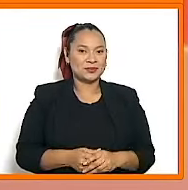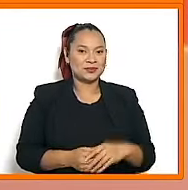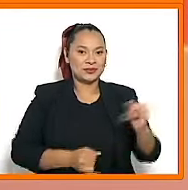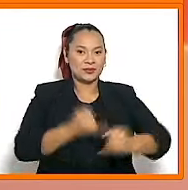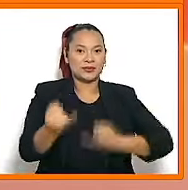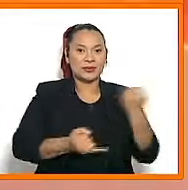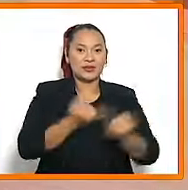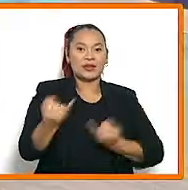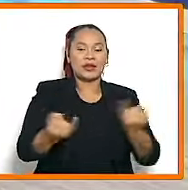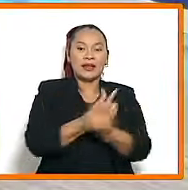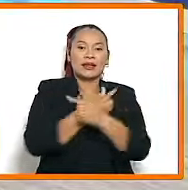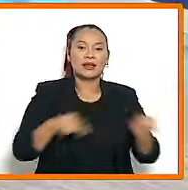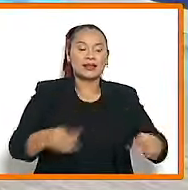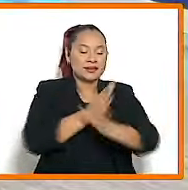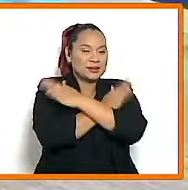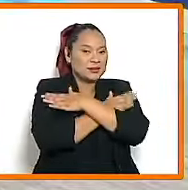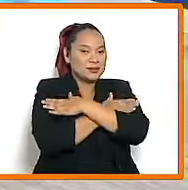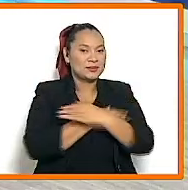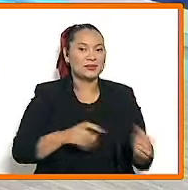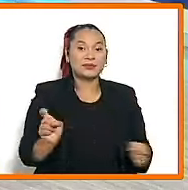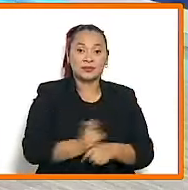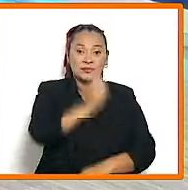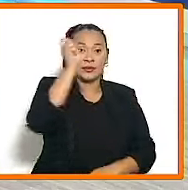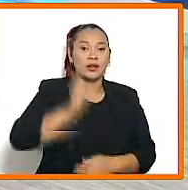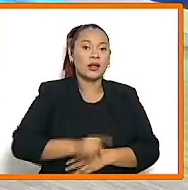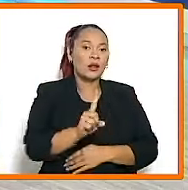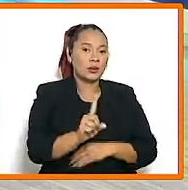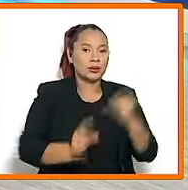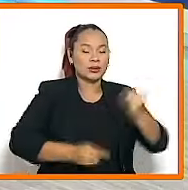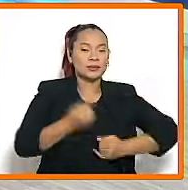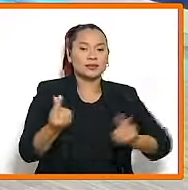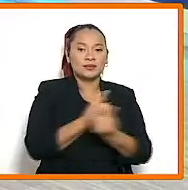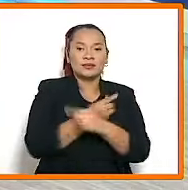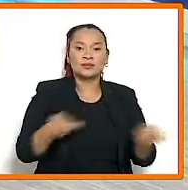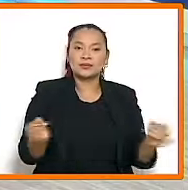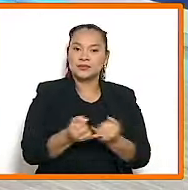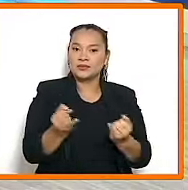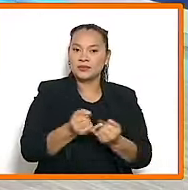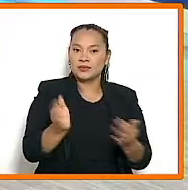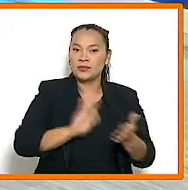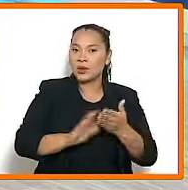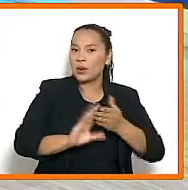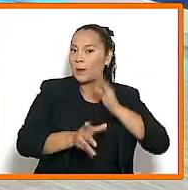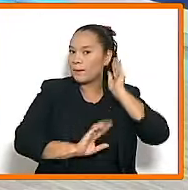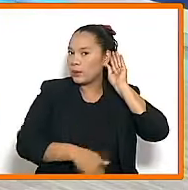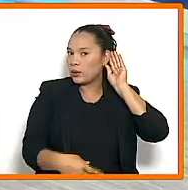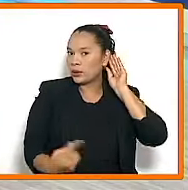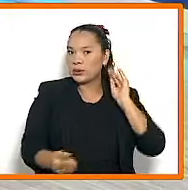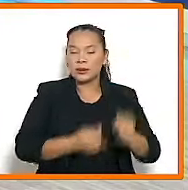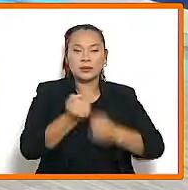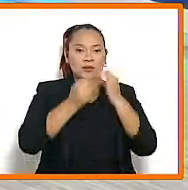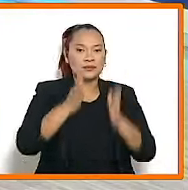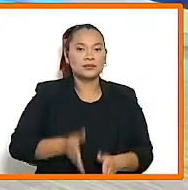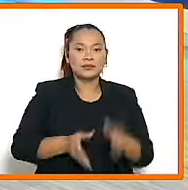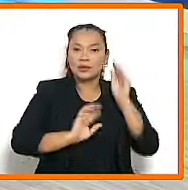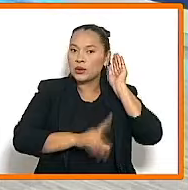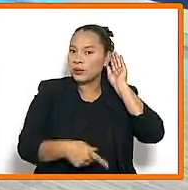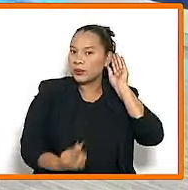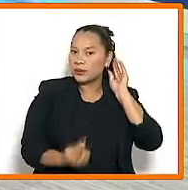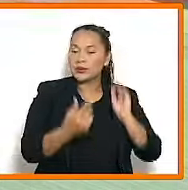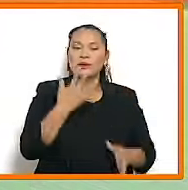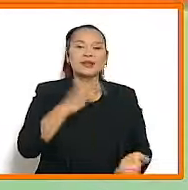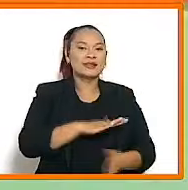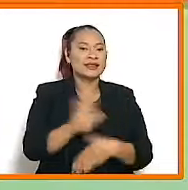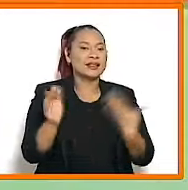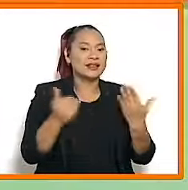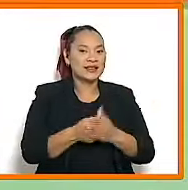jugada gratis. ¡Felicidades! Tienes una jugada gratis equivalente al mismo monto que invertiste en Diaria. Si sos parte de nuestros jugadores para más, uno suerte, porque